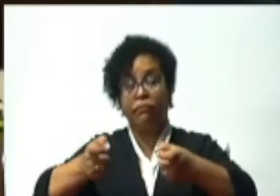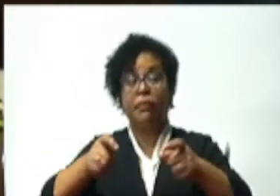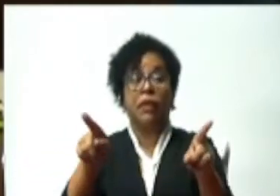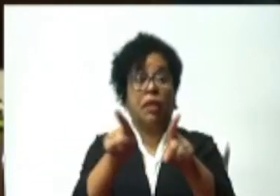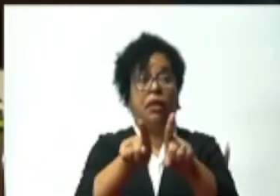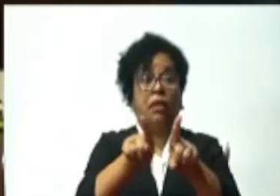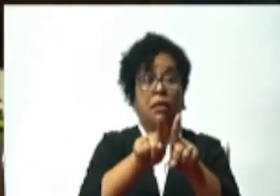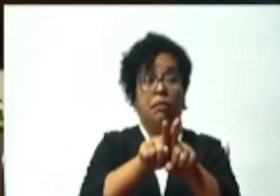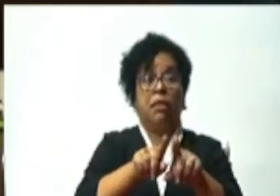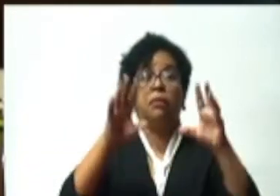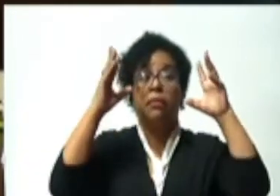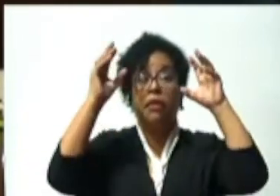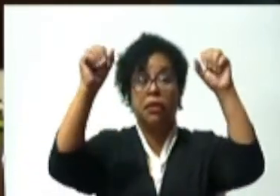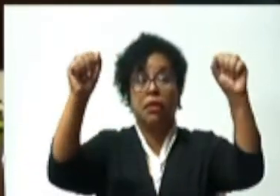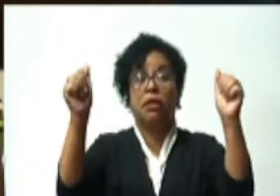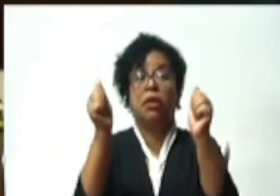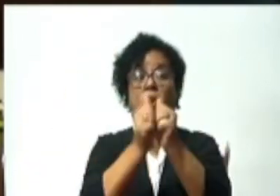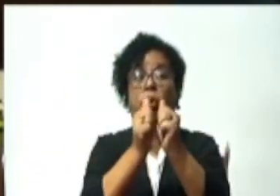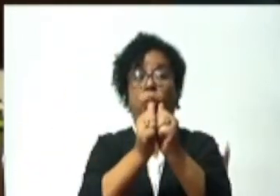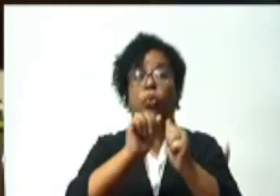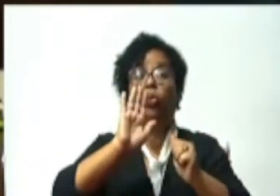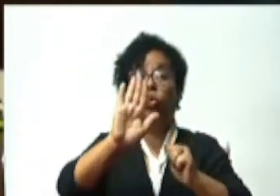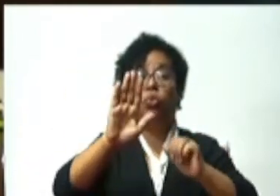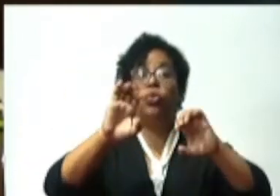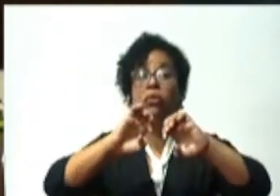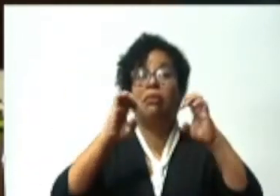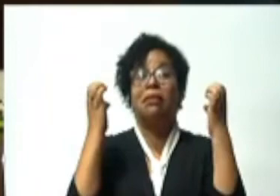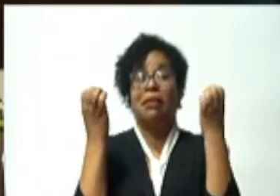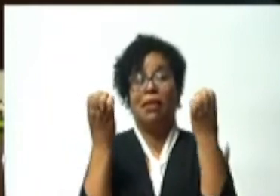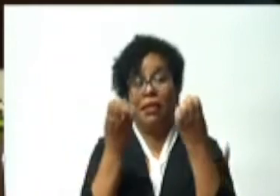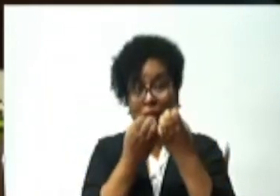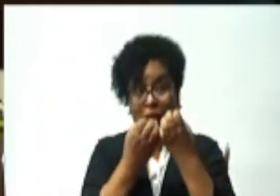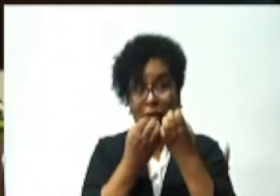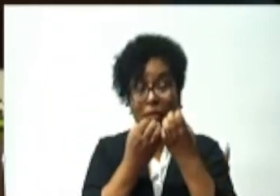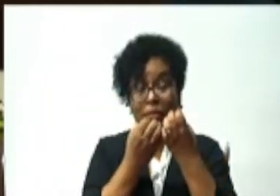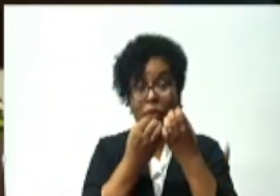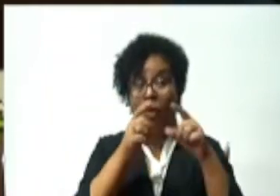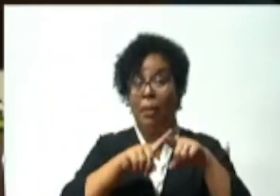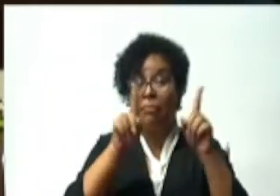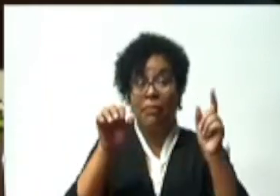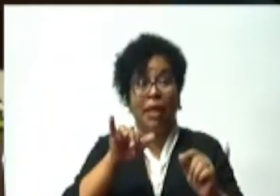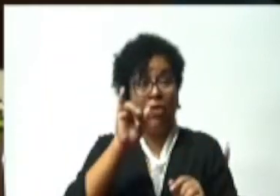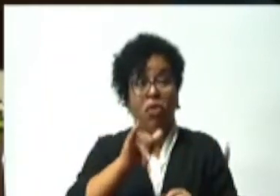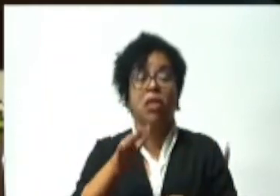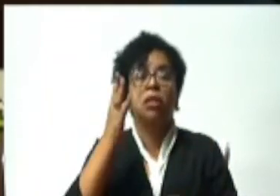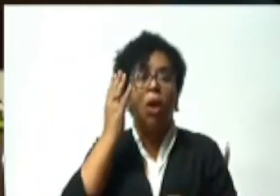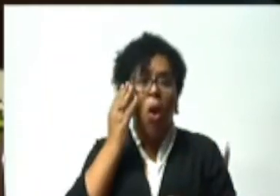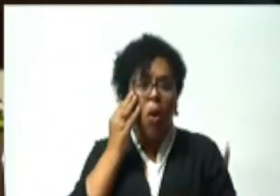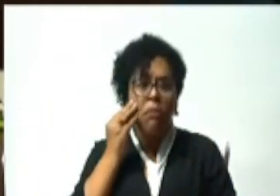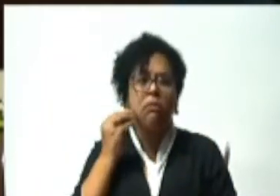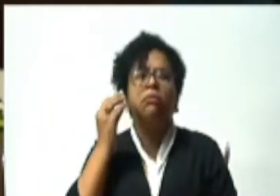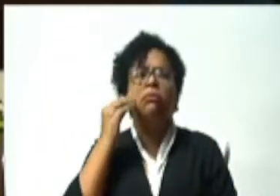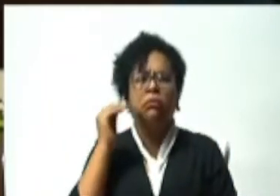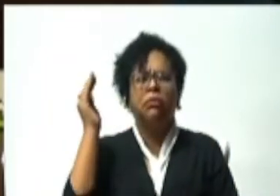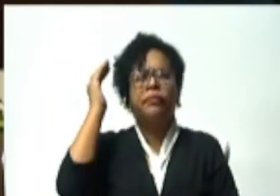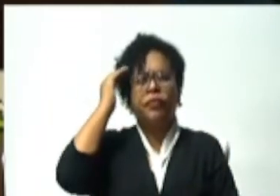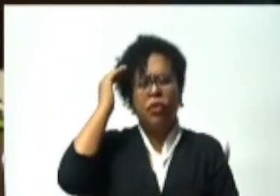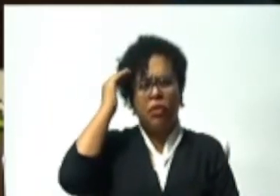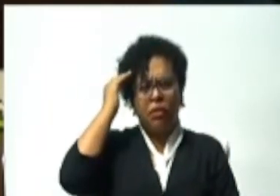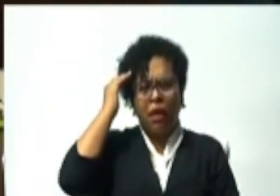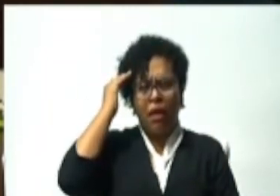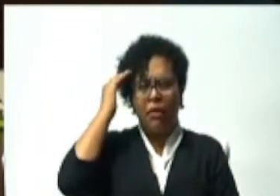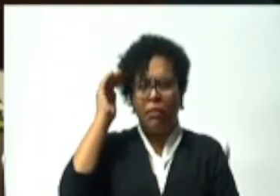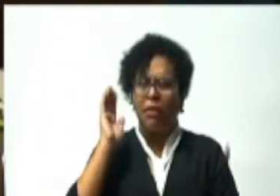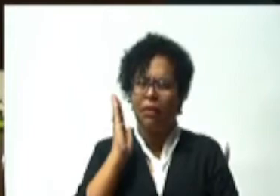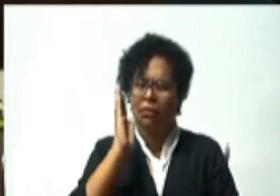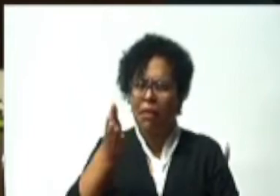Ejecutivo, pero esa madurez no nos va a llevar a permitir que